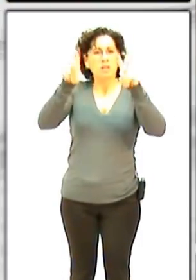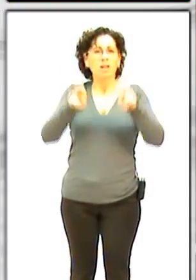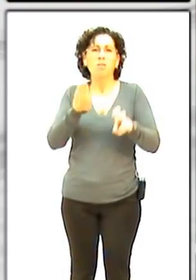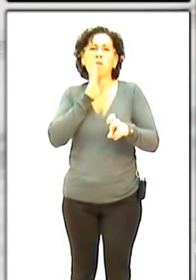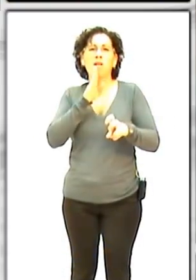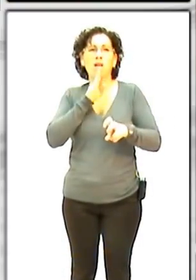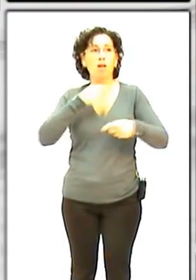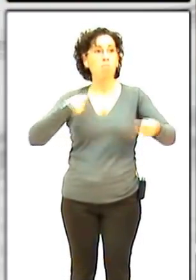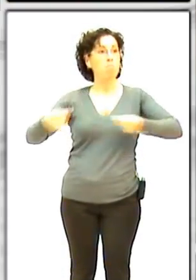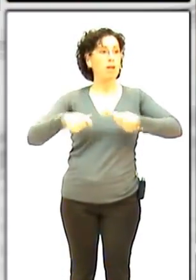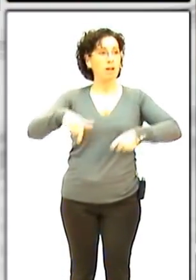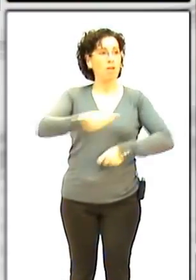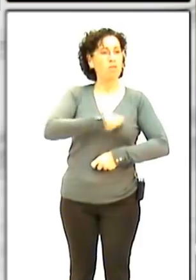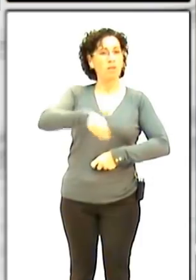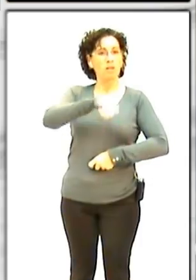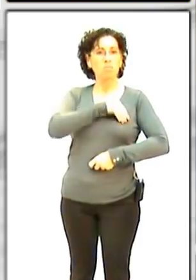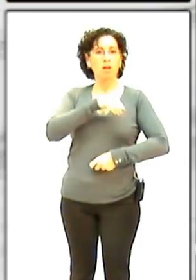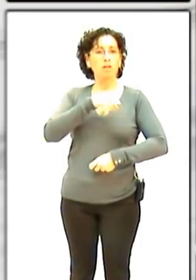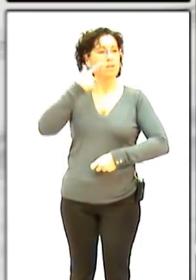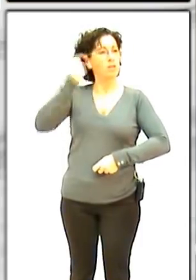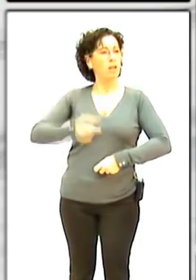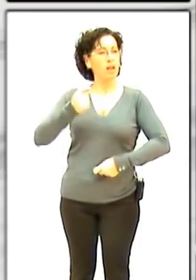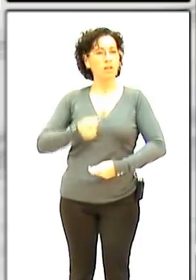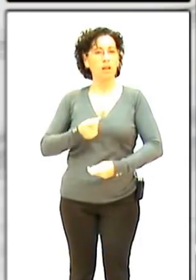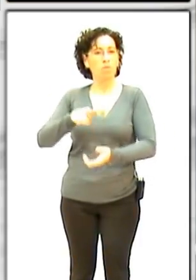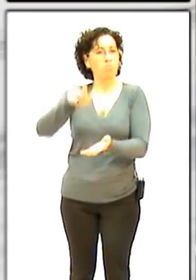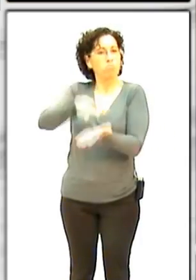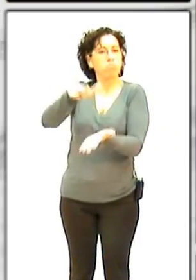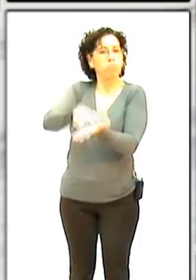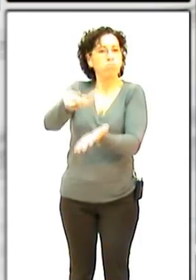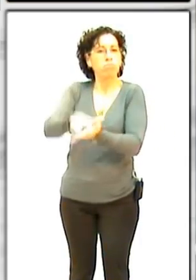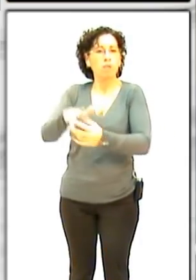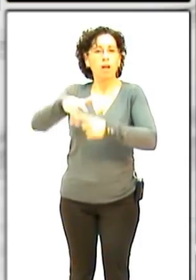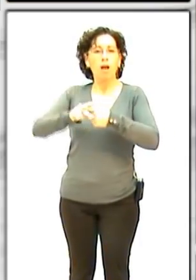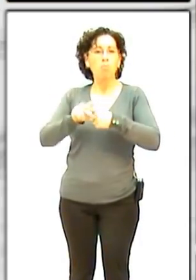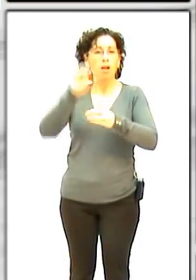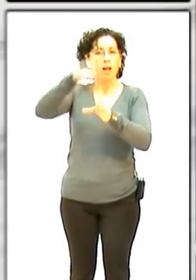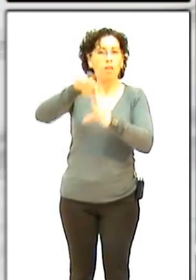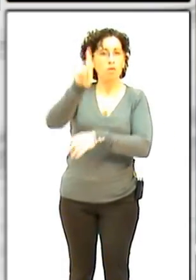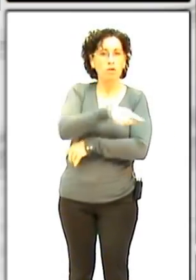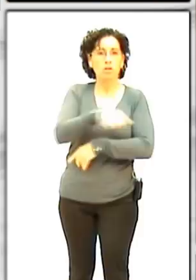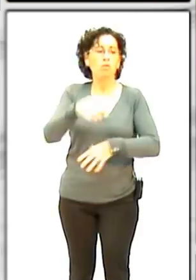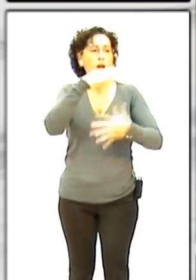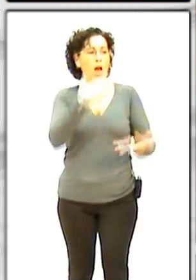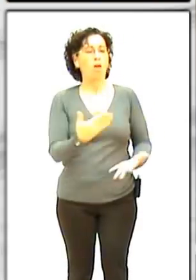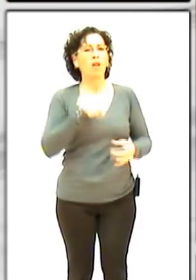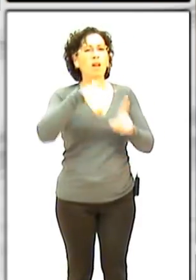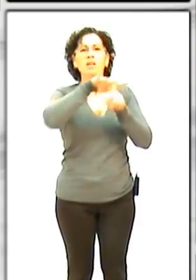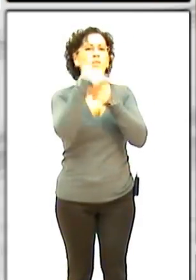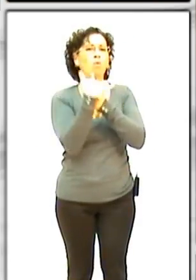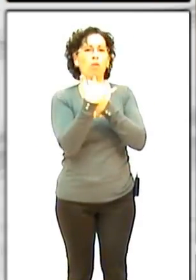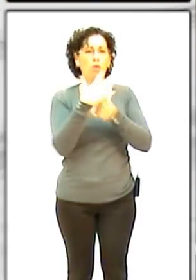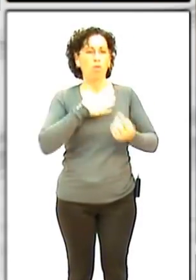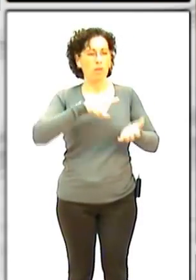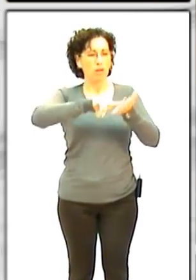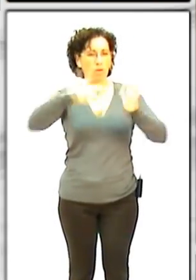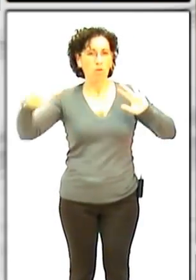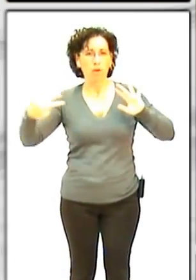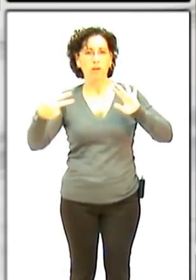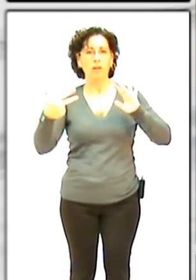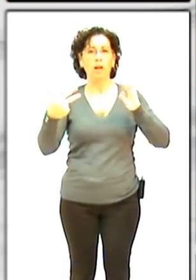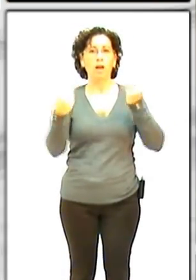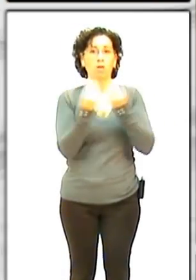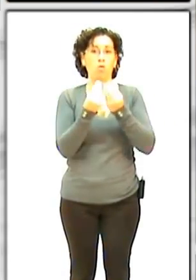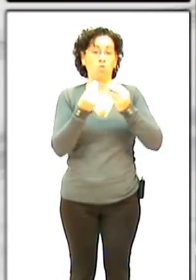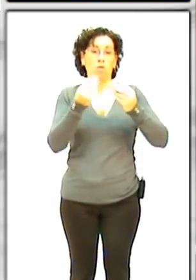mercado español se mueve? ¿Se están constantemente certificando aplicaciones? ¿Cuál es el estado ahora mismo de la tecnología, la combinación de la tecnología